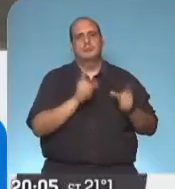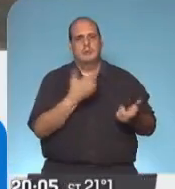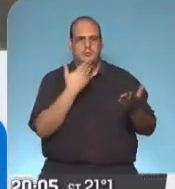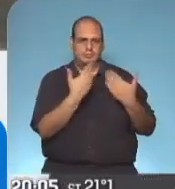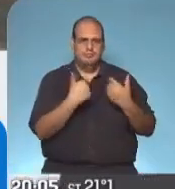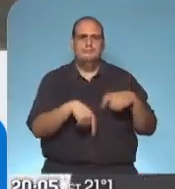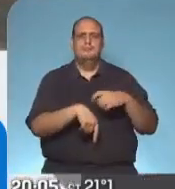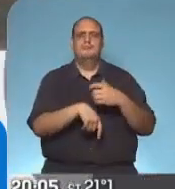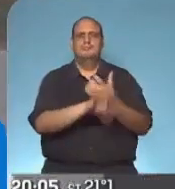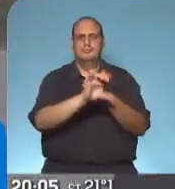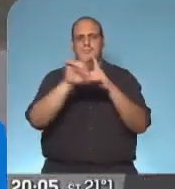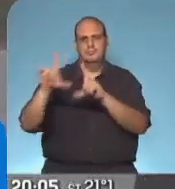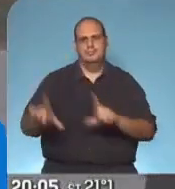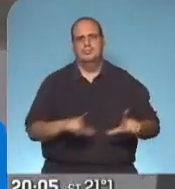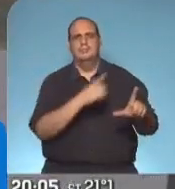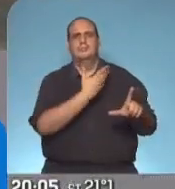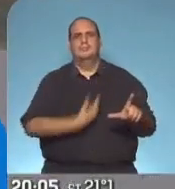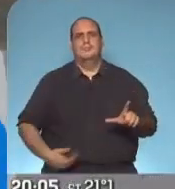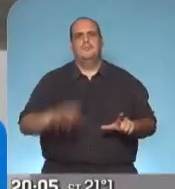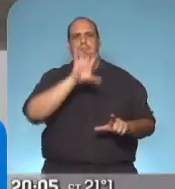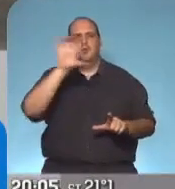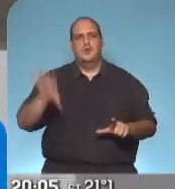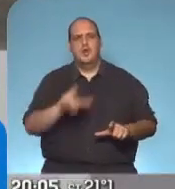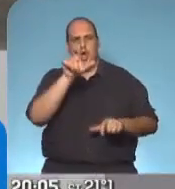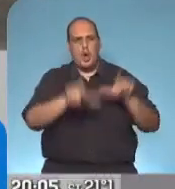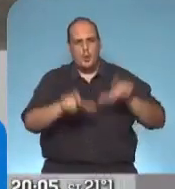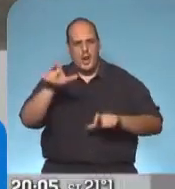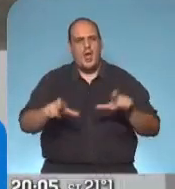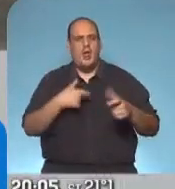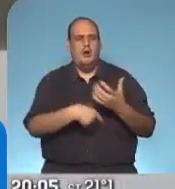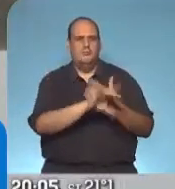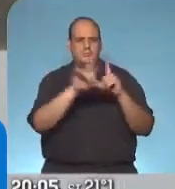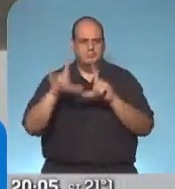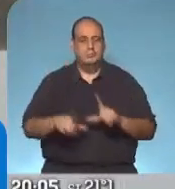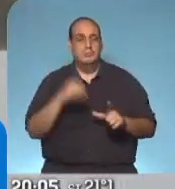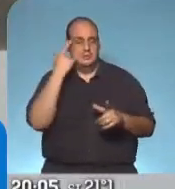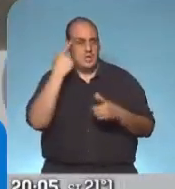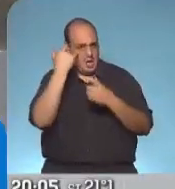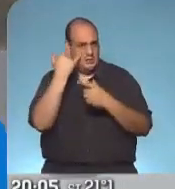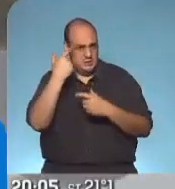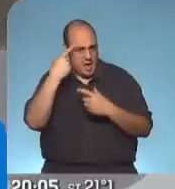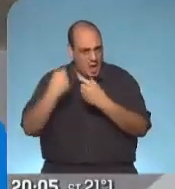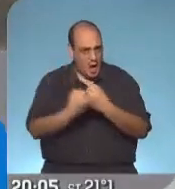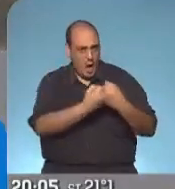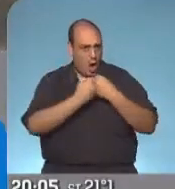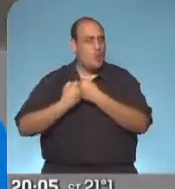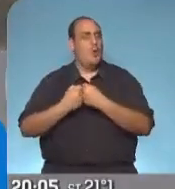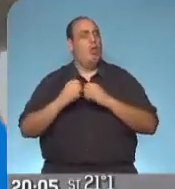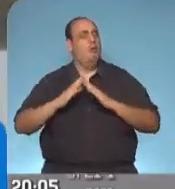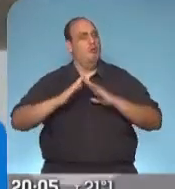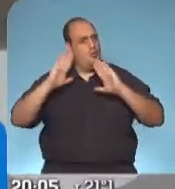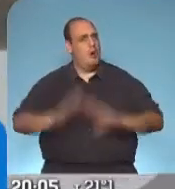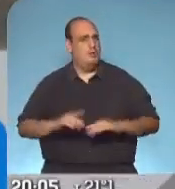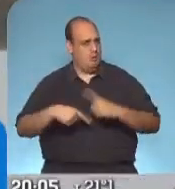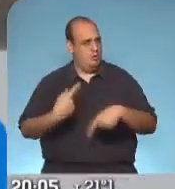vía teleconferencia y telefónica con los gobernadores de las distintas provincias, que ya dieron su acuerdo para la continuidad de la cuarentena, pero